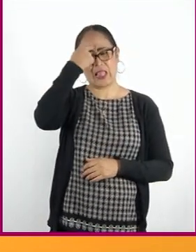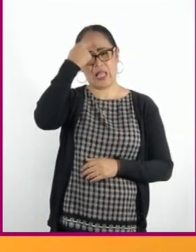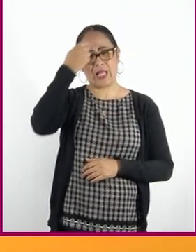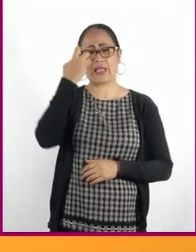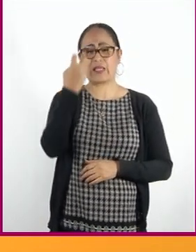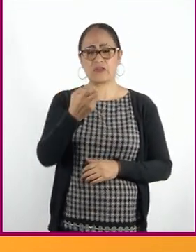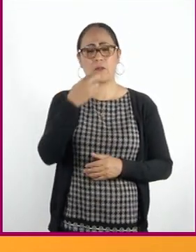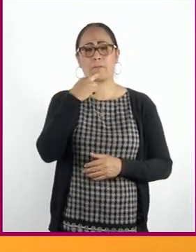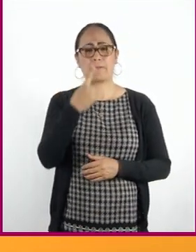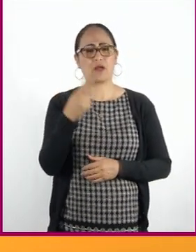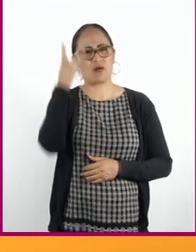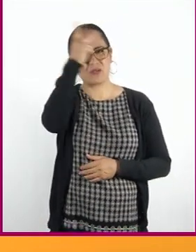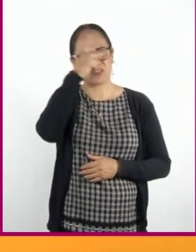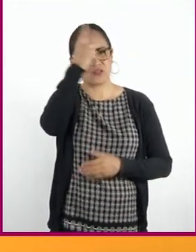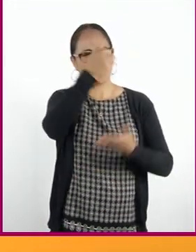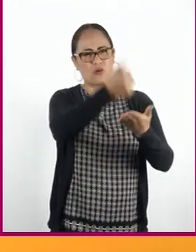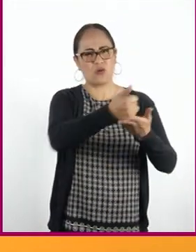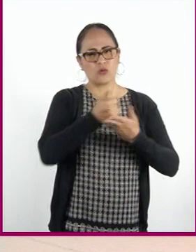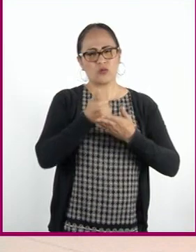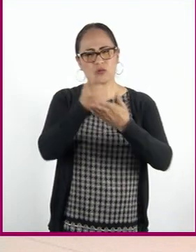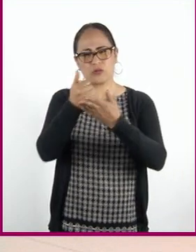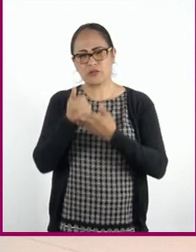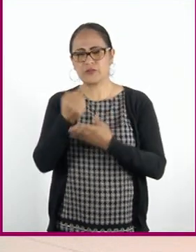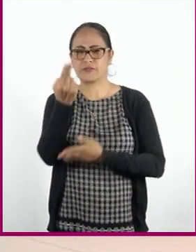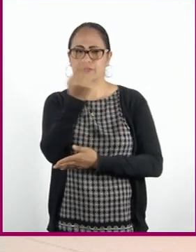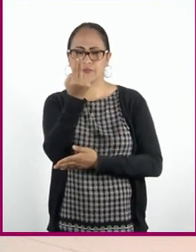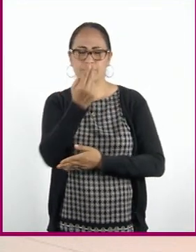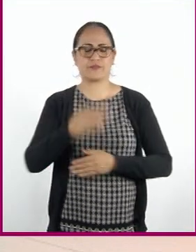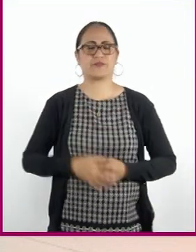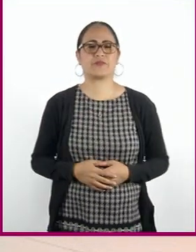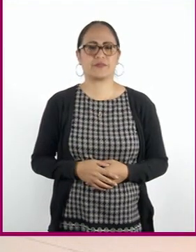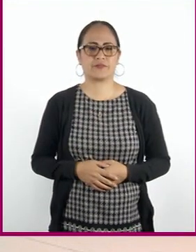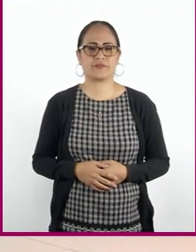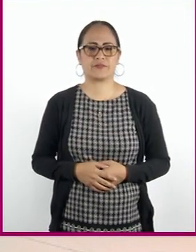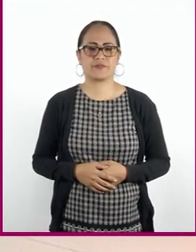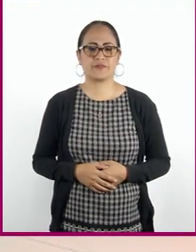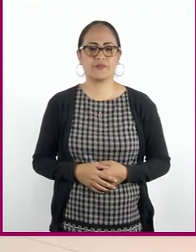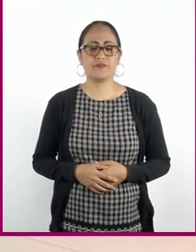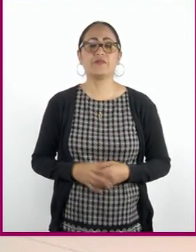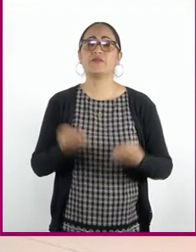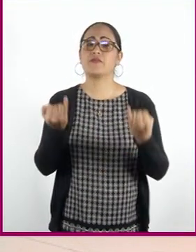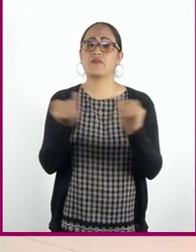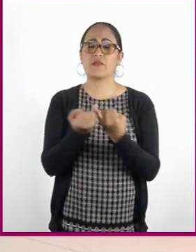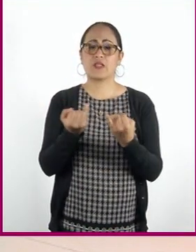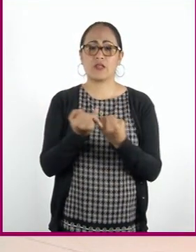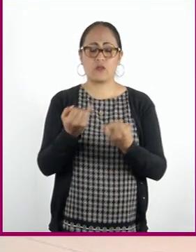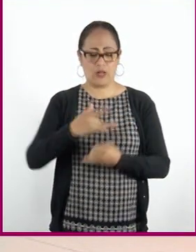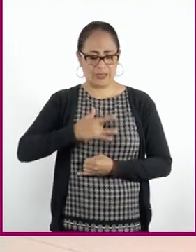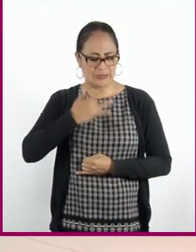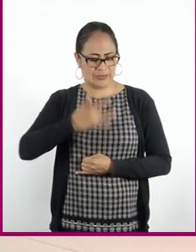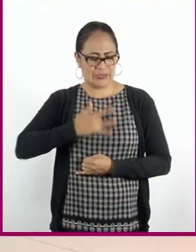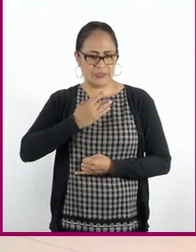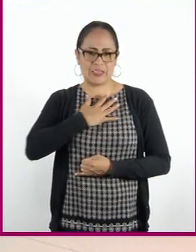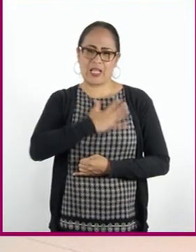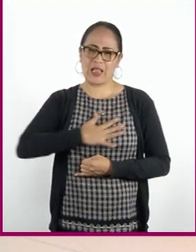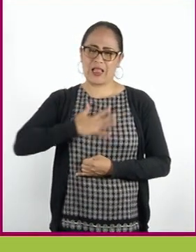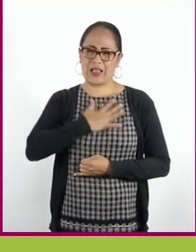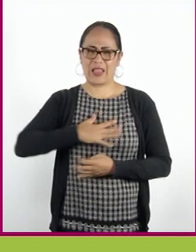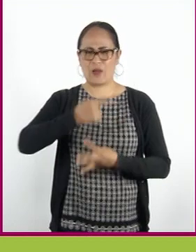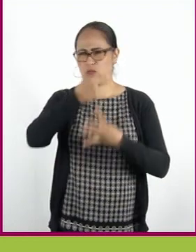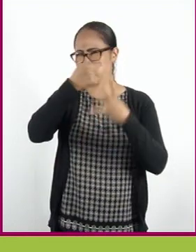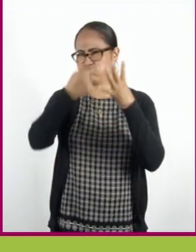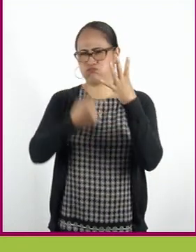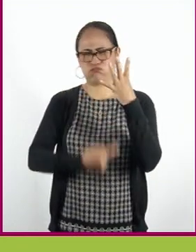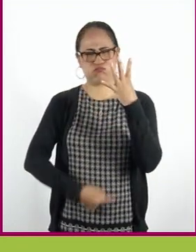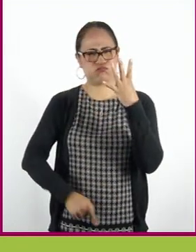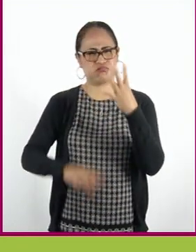necesario buscar ayuda profesional. Por último, no hay que olvidar que las sensaciones de placer son amplias.